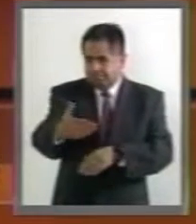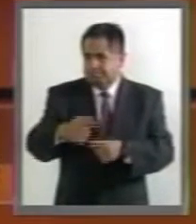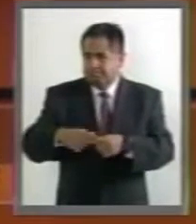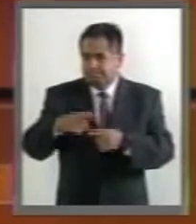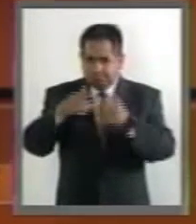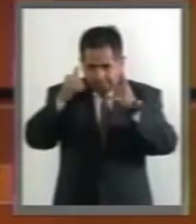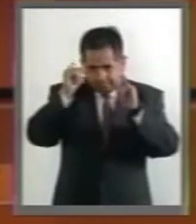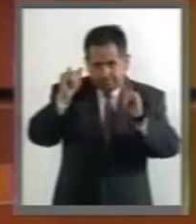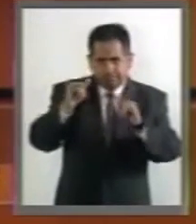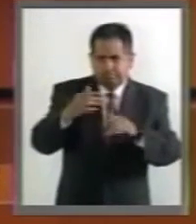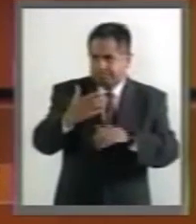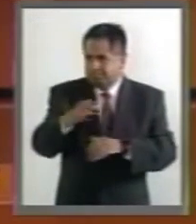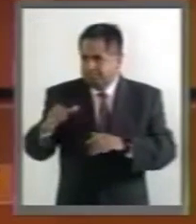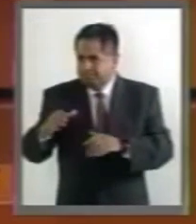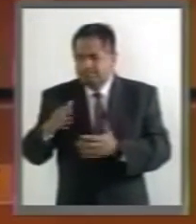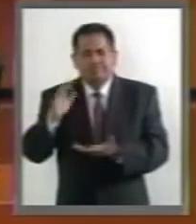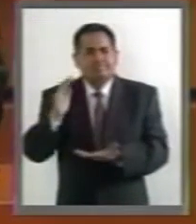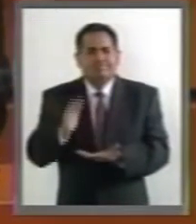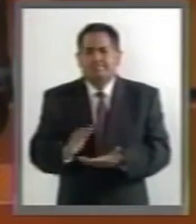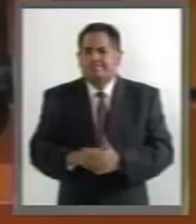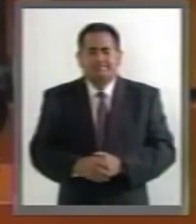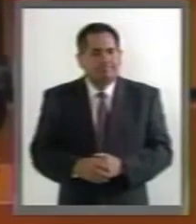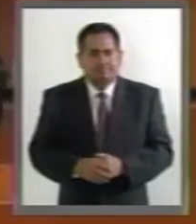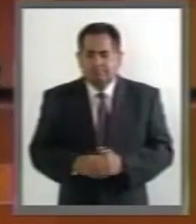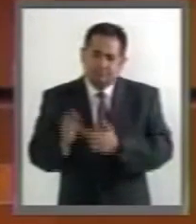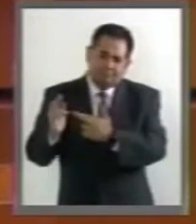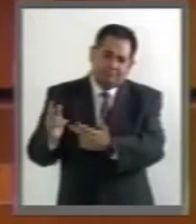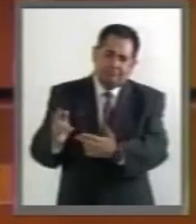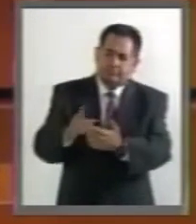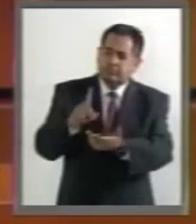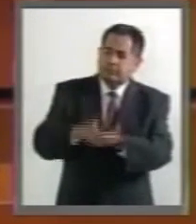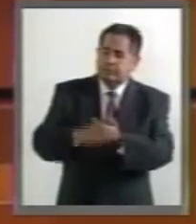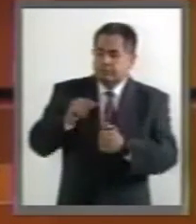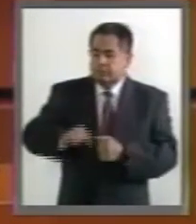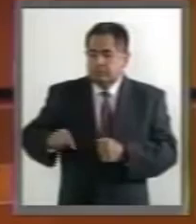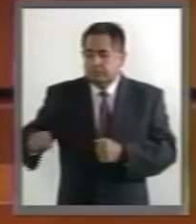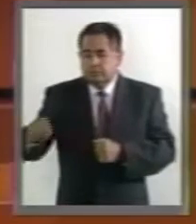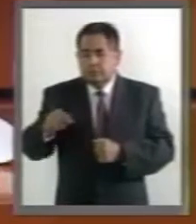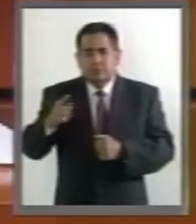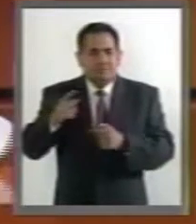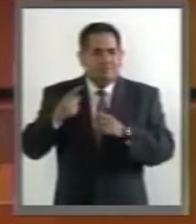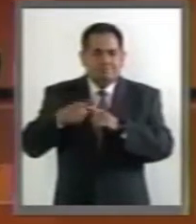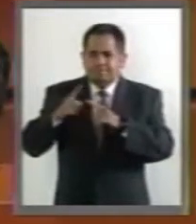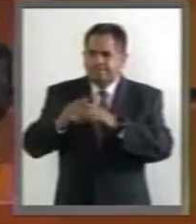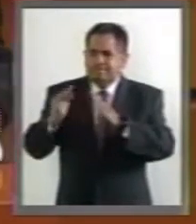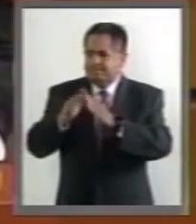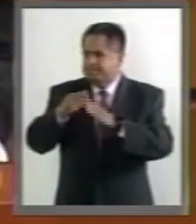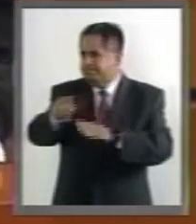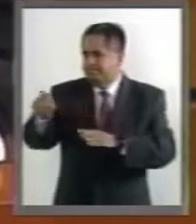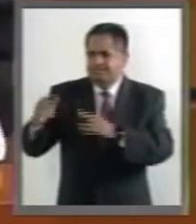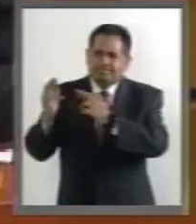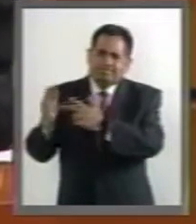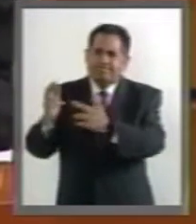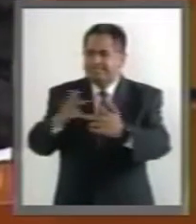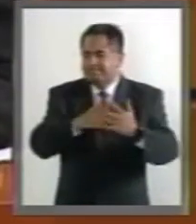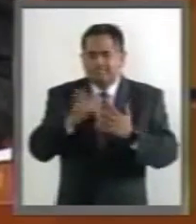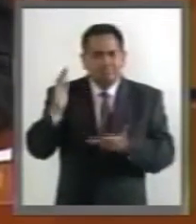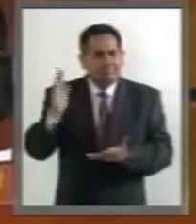agricultura y ganadería, deterioro a infraestructura pública y vivienda.